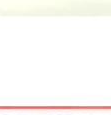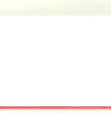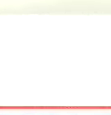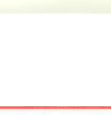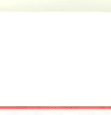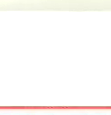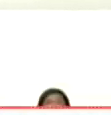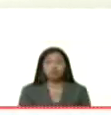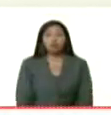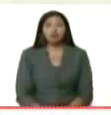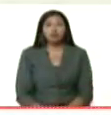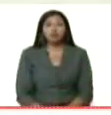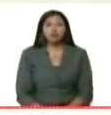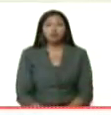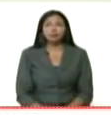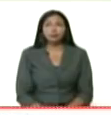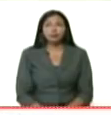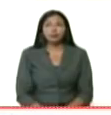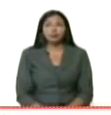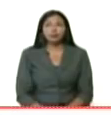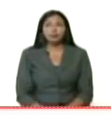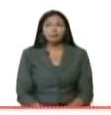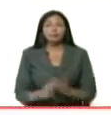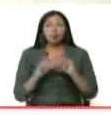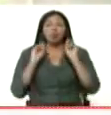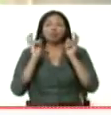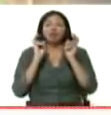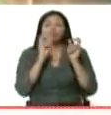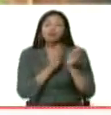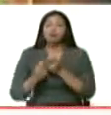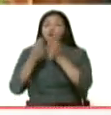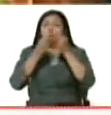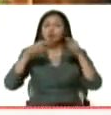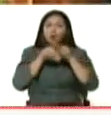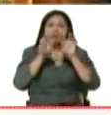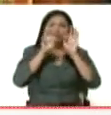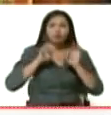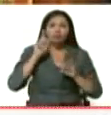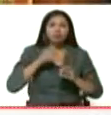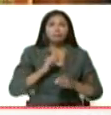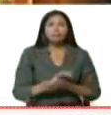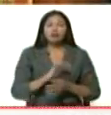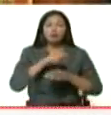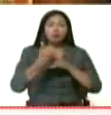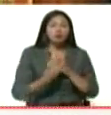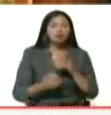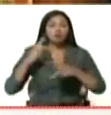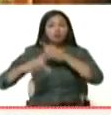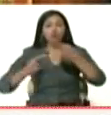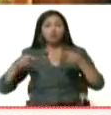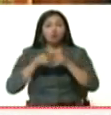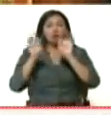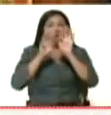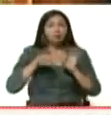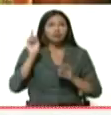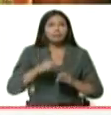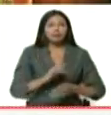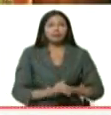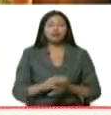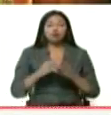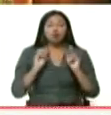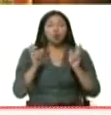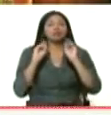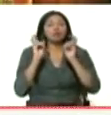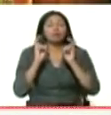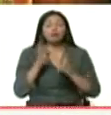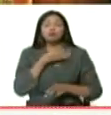visualizando bien todo el tema económico, los proyectos productivos, todo el tema